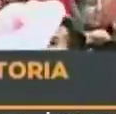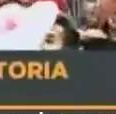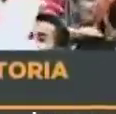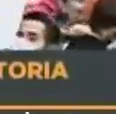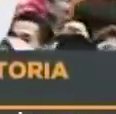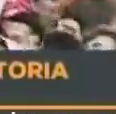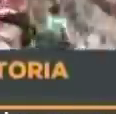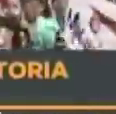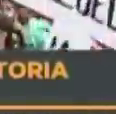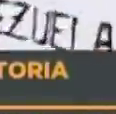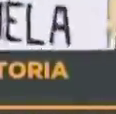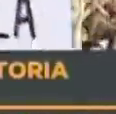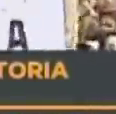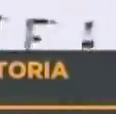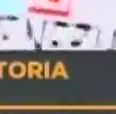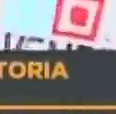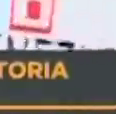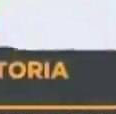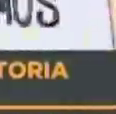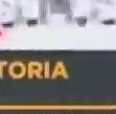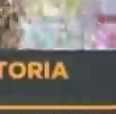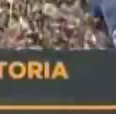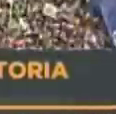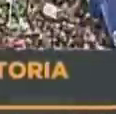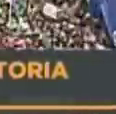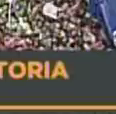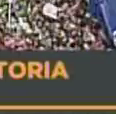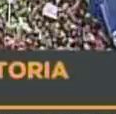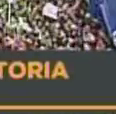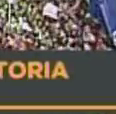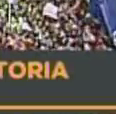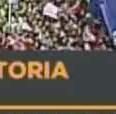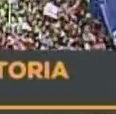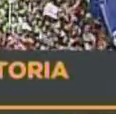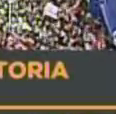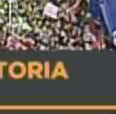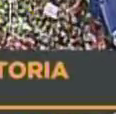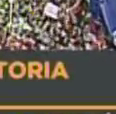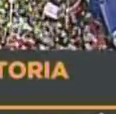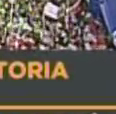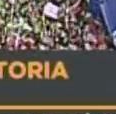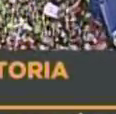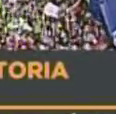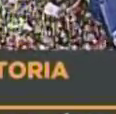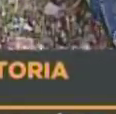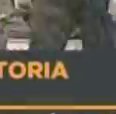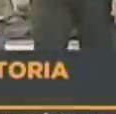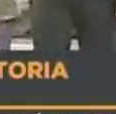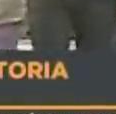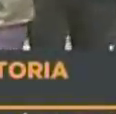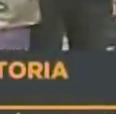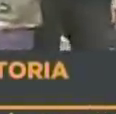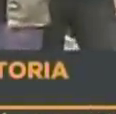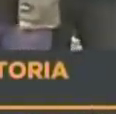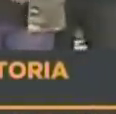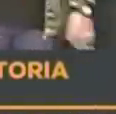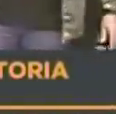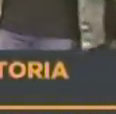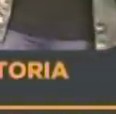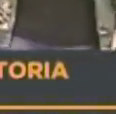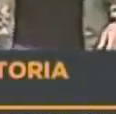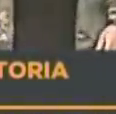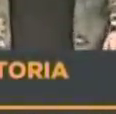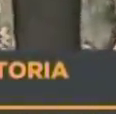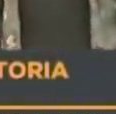lunes 23 de abril en el estado Bolívar. Estamos en el estado Bolívar y por supuesto Venezolana de Televisión estará llevándole a ustedes